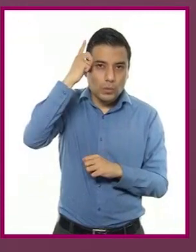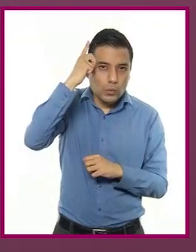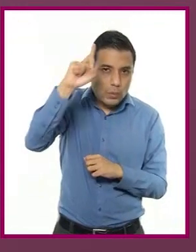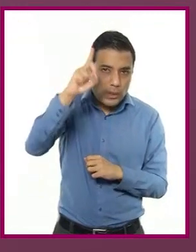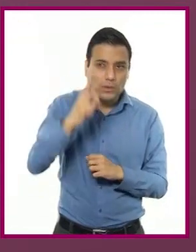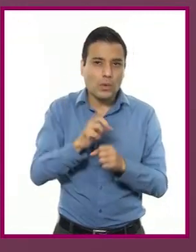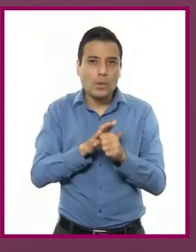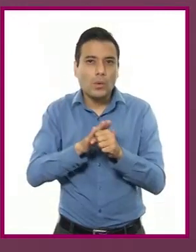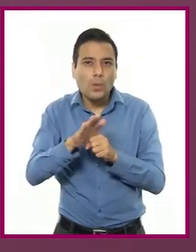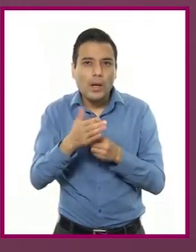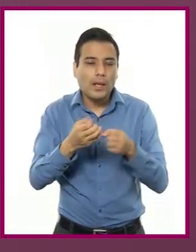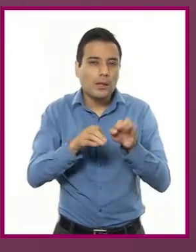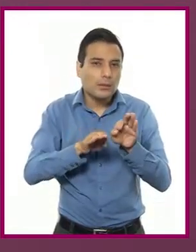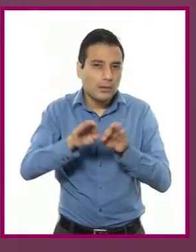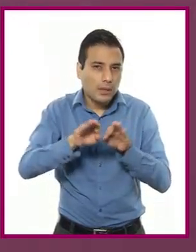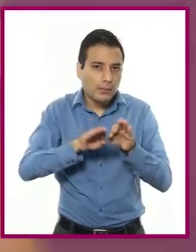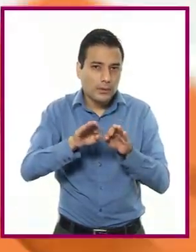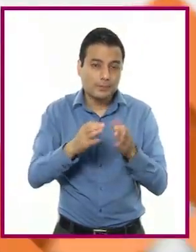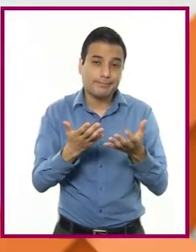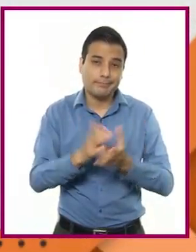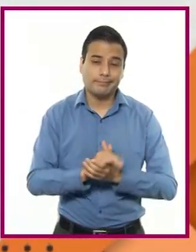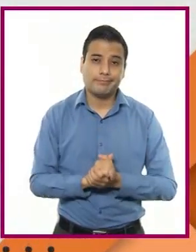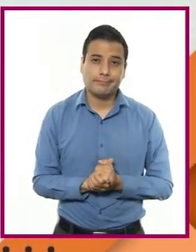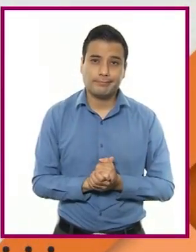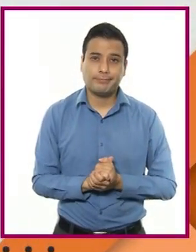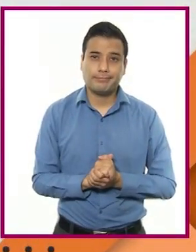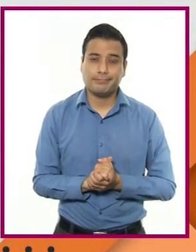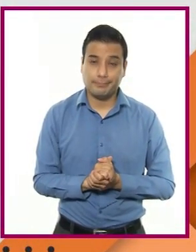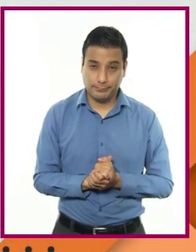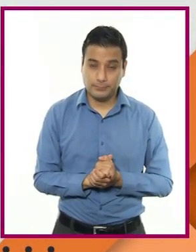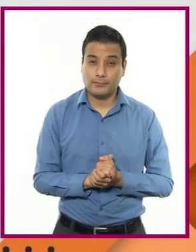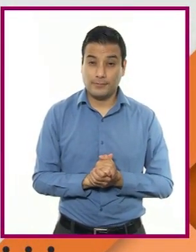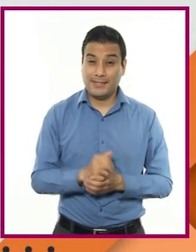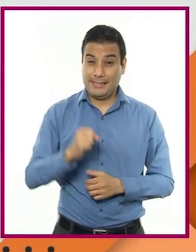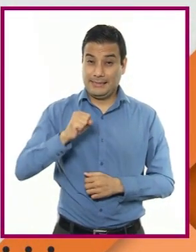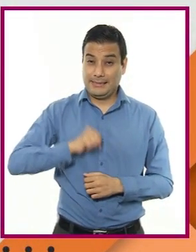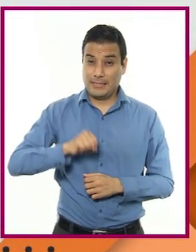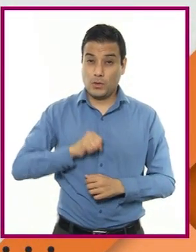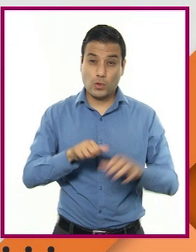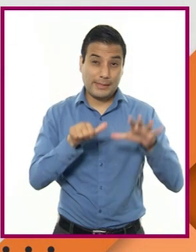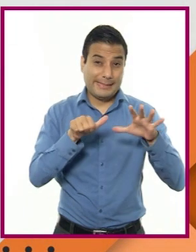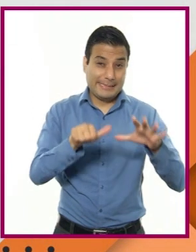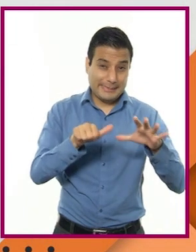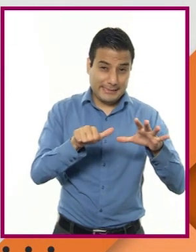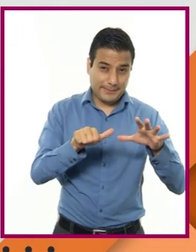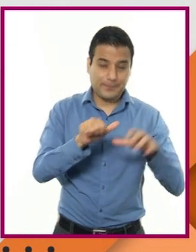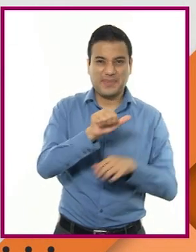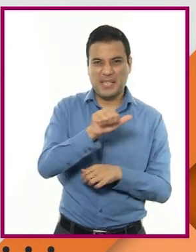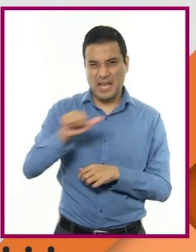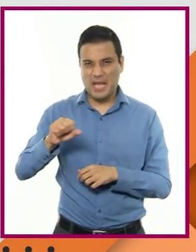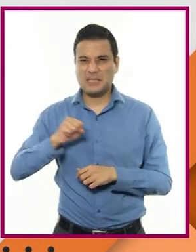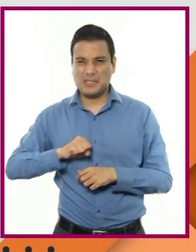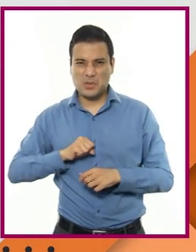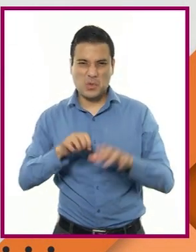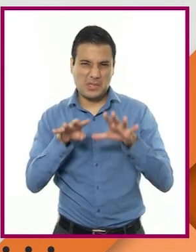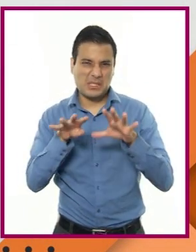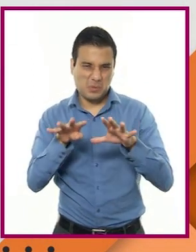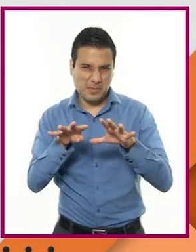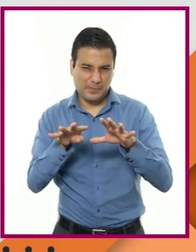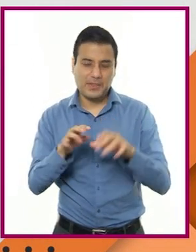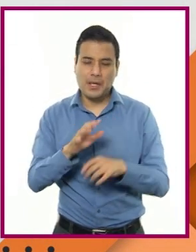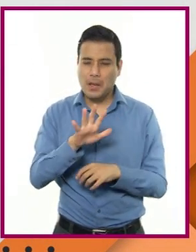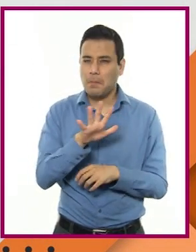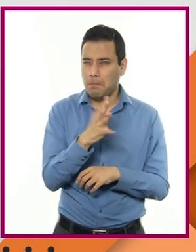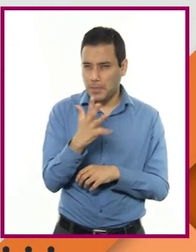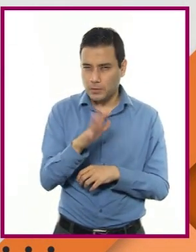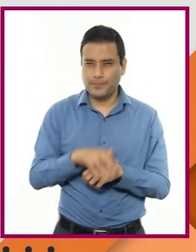se ostentaban como sus amos. Se estima que entre el siglo XVI y finales del siglo XIX, alrededor